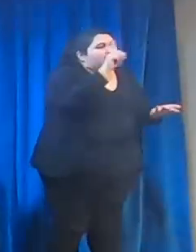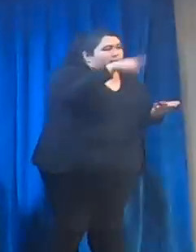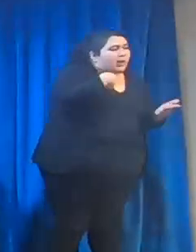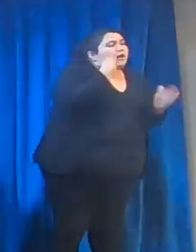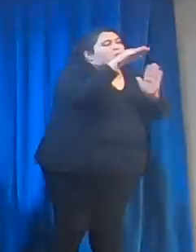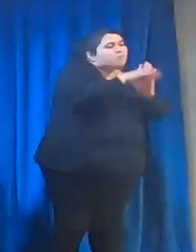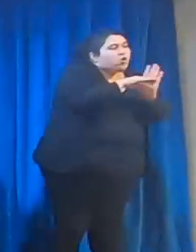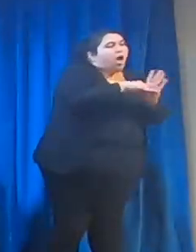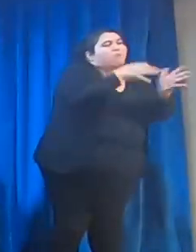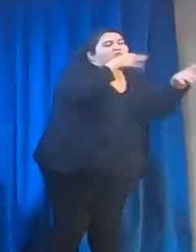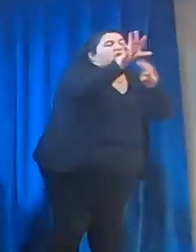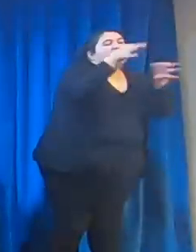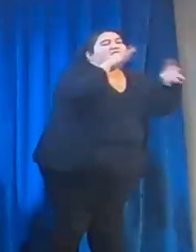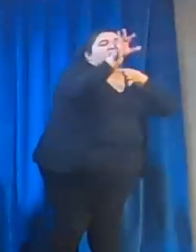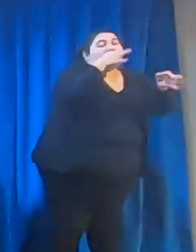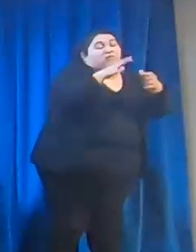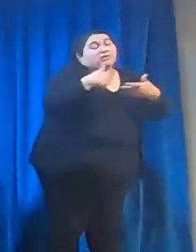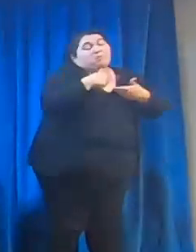que aparentemente